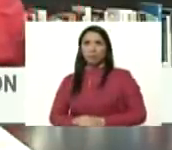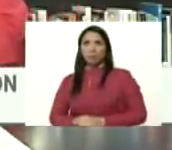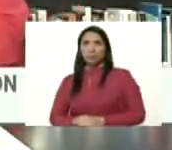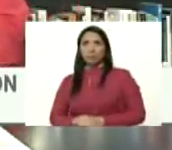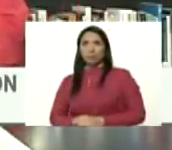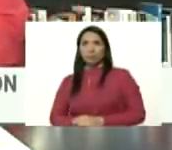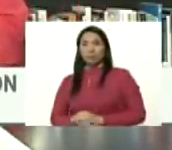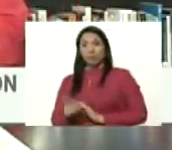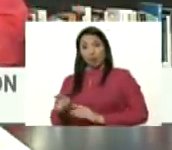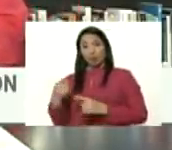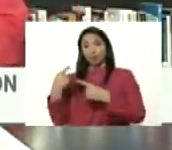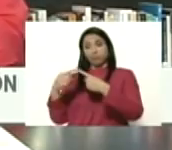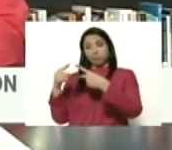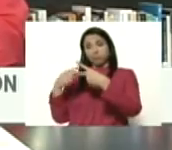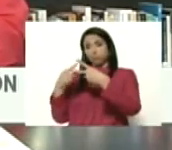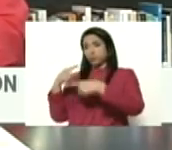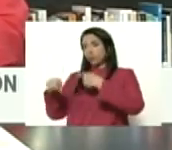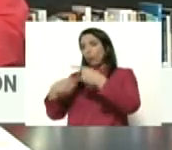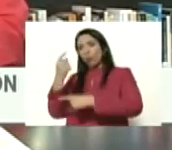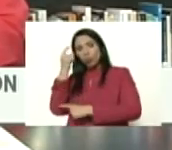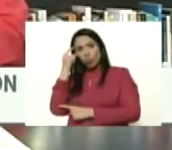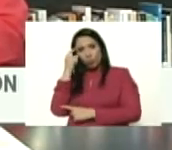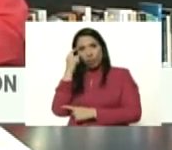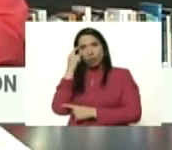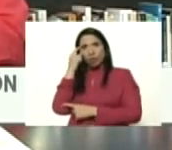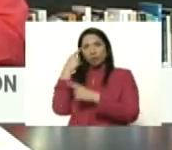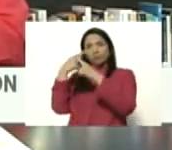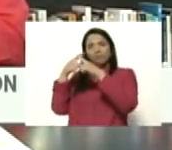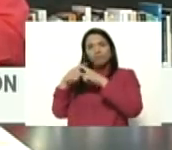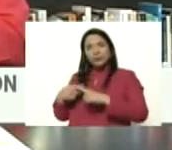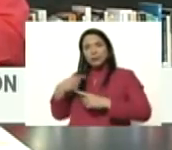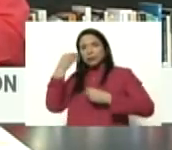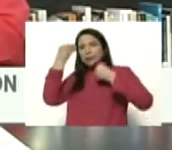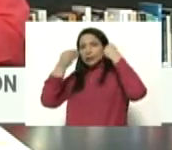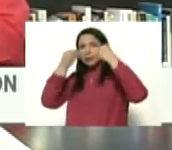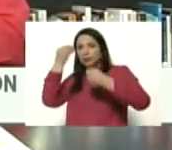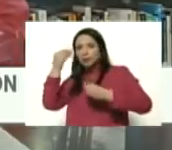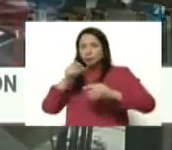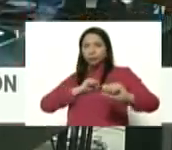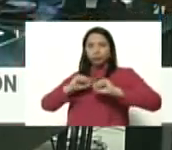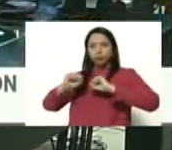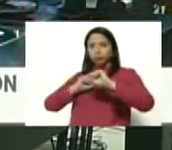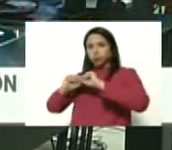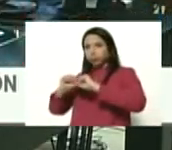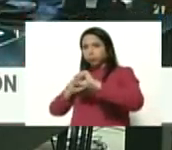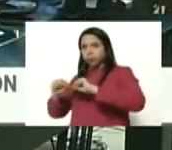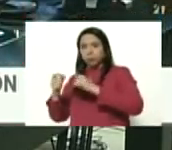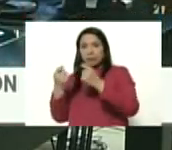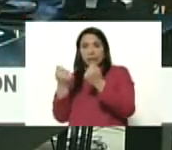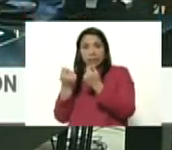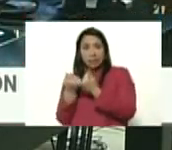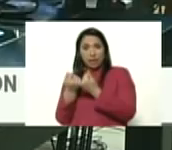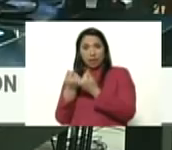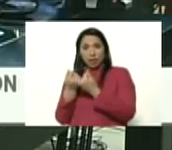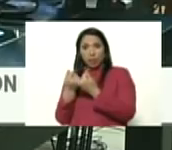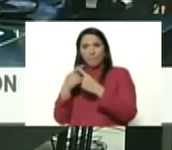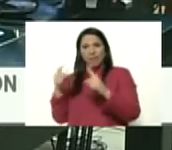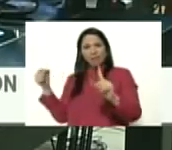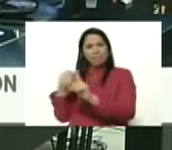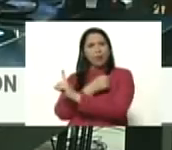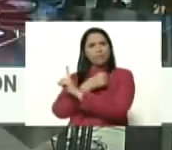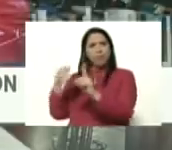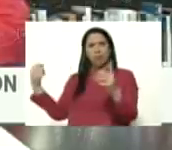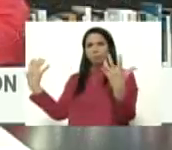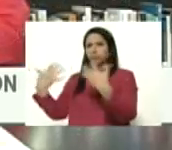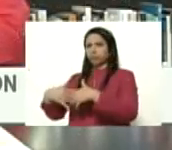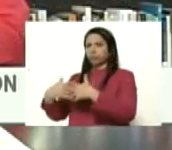Y esos factores están todos los días calculando planes, moviendo dinero para sabotear la